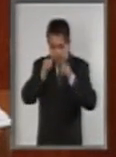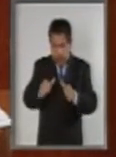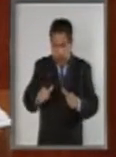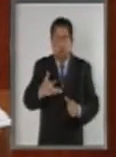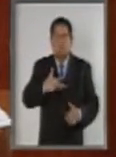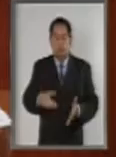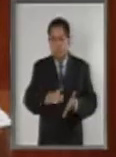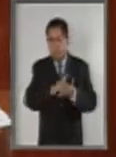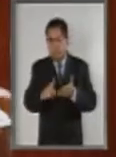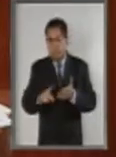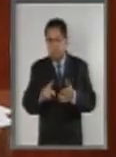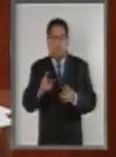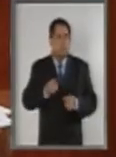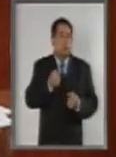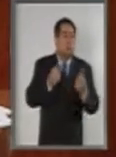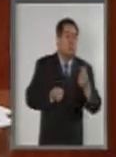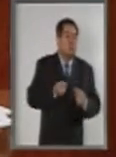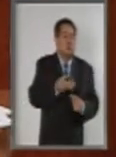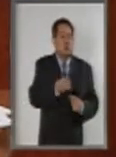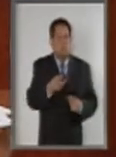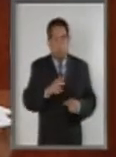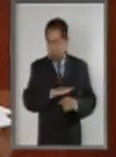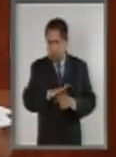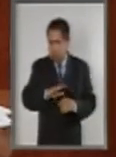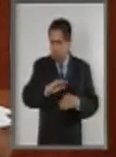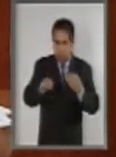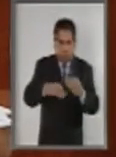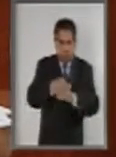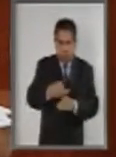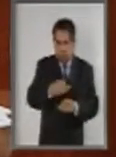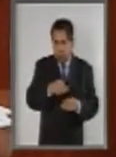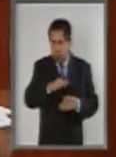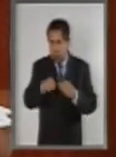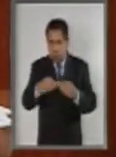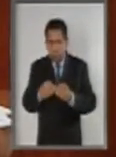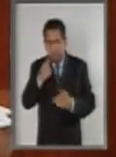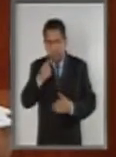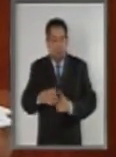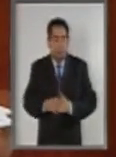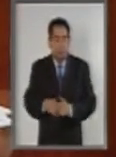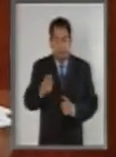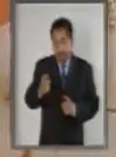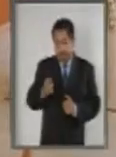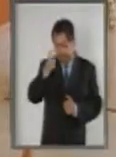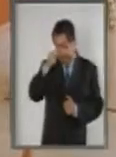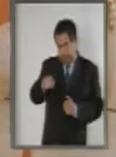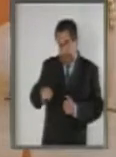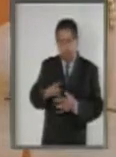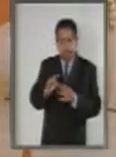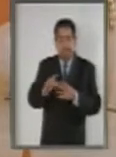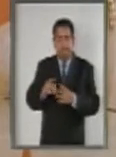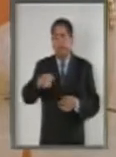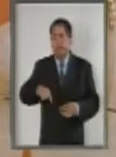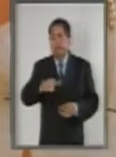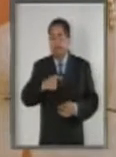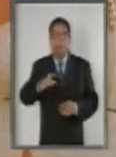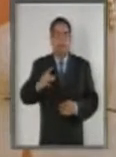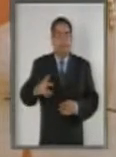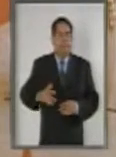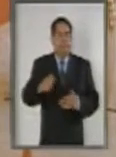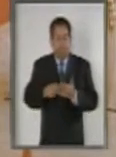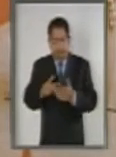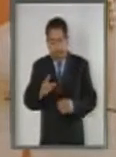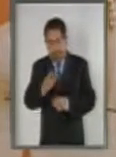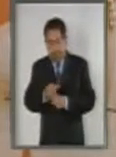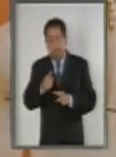derechos y no de privilegios otorgados. Y esta reforma, para nuestra tranquilidad y nuestro orgullo,